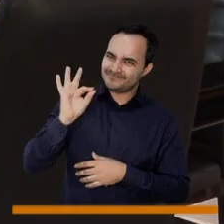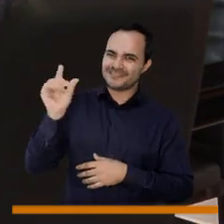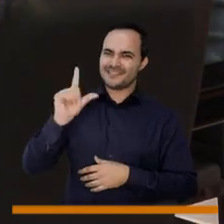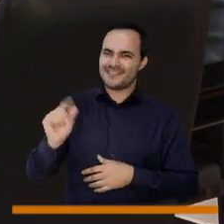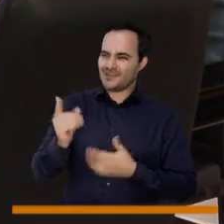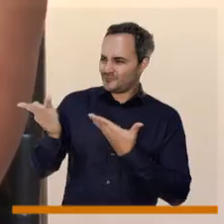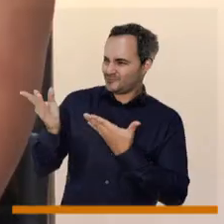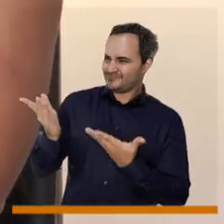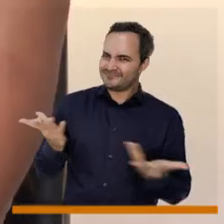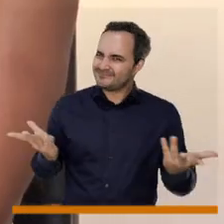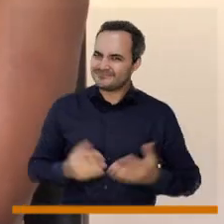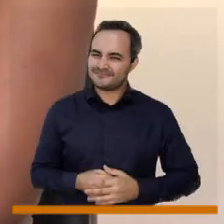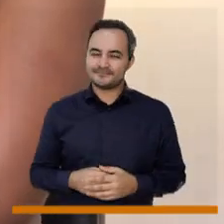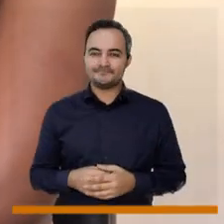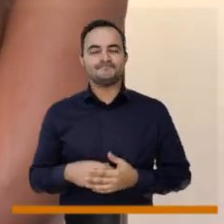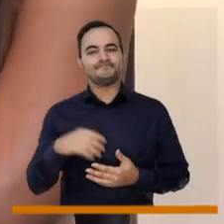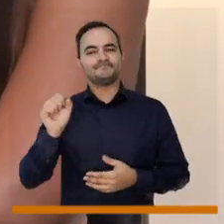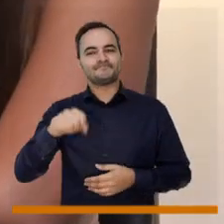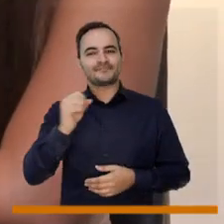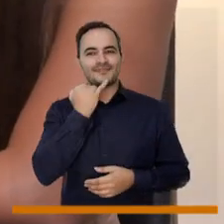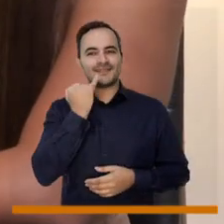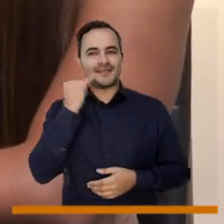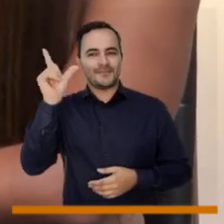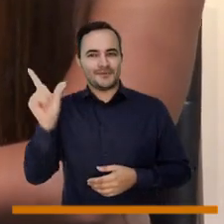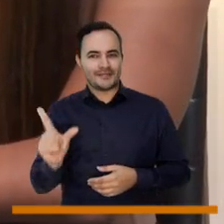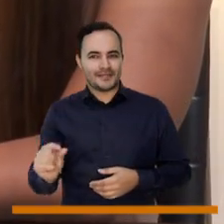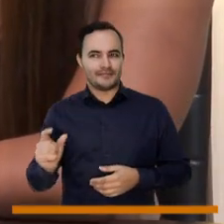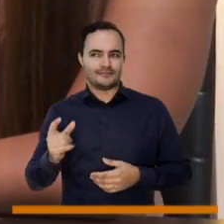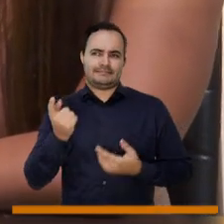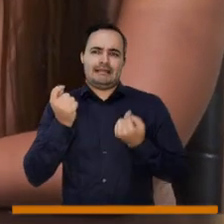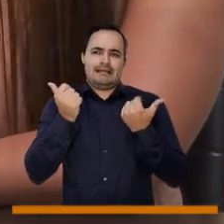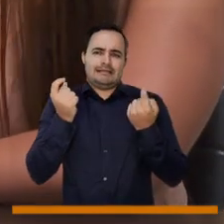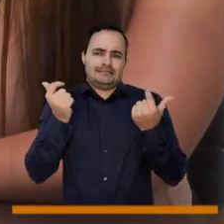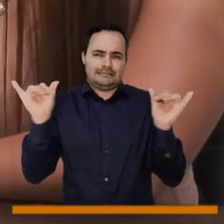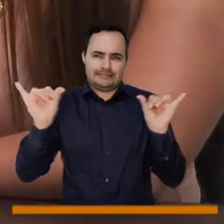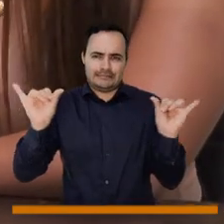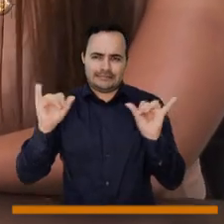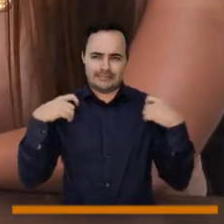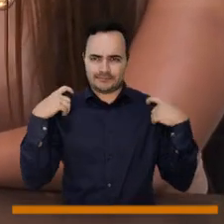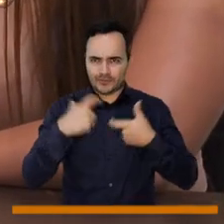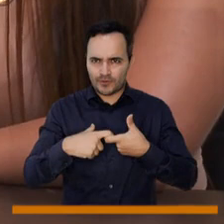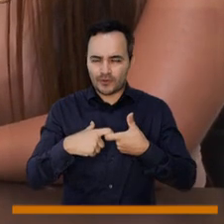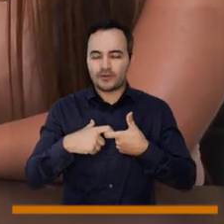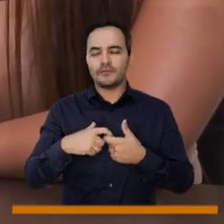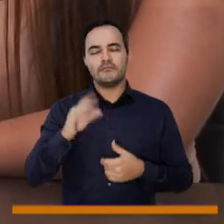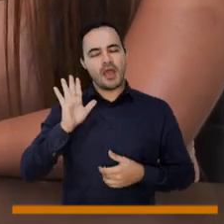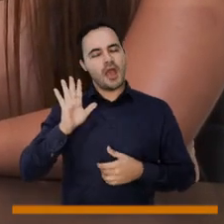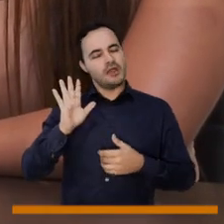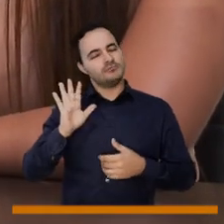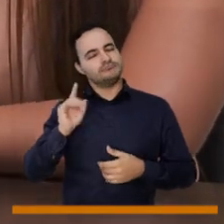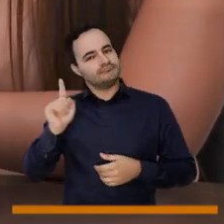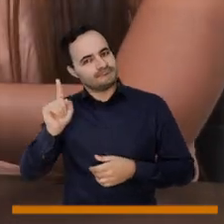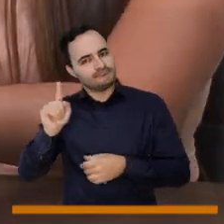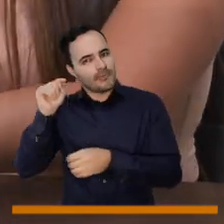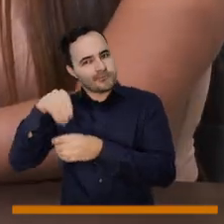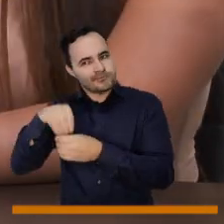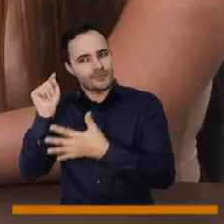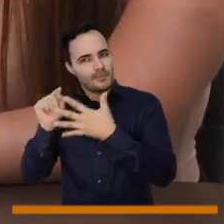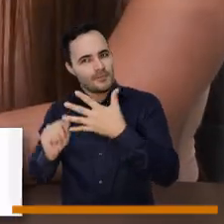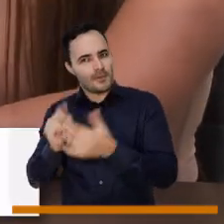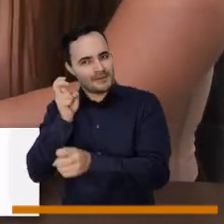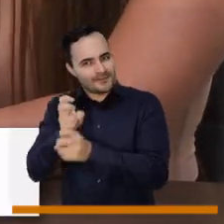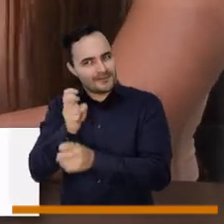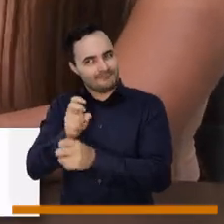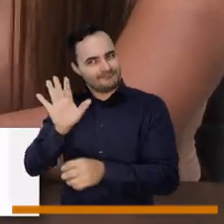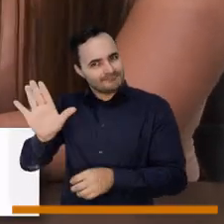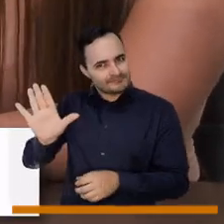mira, el idioma italiano, a pesar de que es un idioma muy parecido al español, tiene pues sus dificultades para aprenderlo porque también